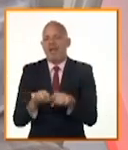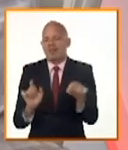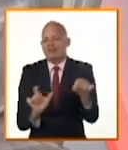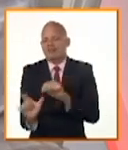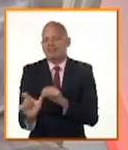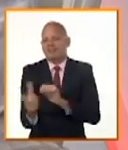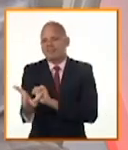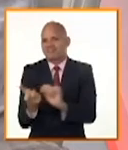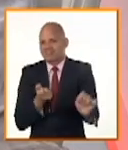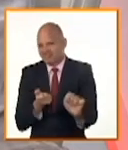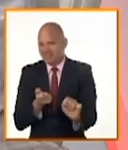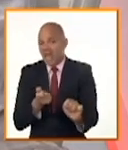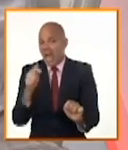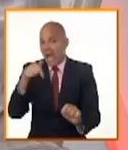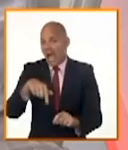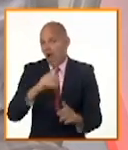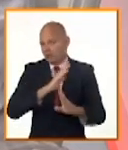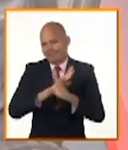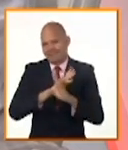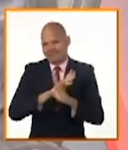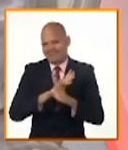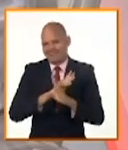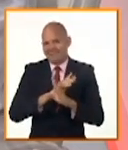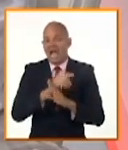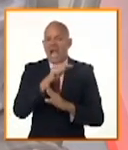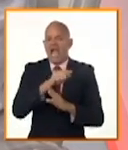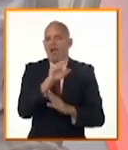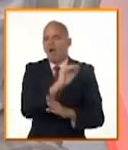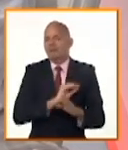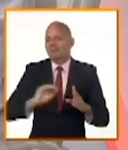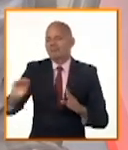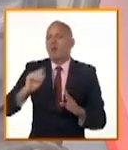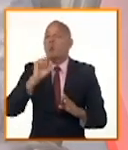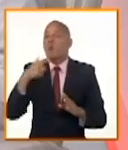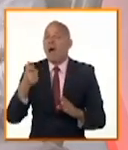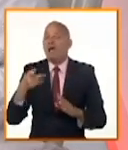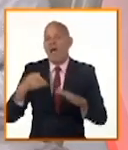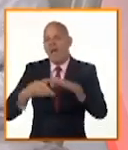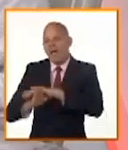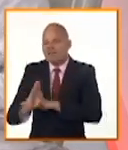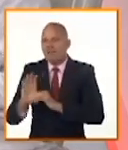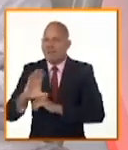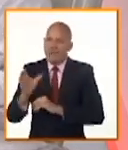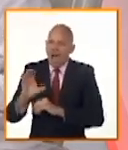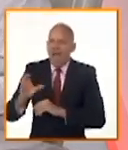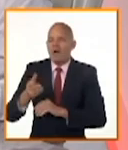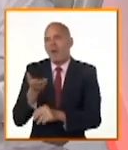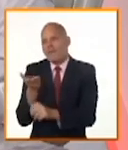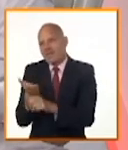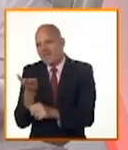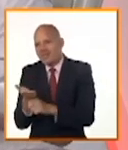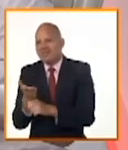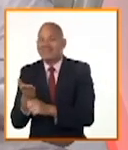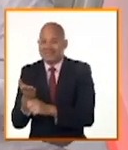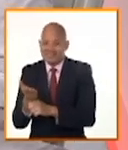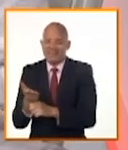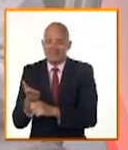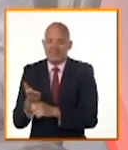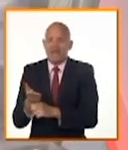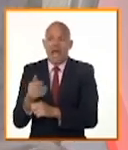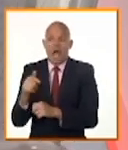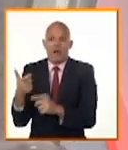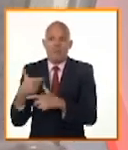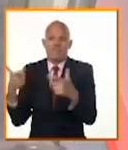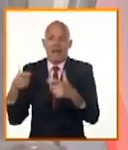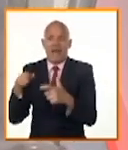un grupo de medidas organizativas en los flujos de atención a clientes segmentando la cantidad de cajas que va a atender a los actores